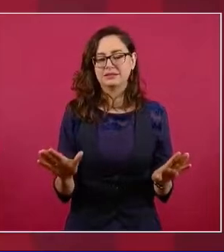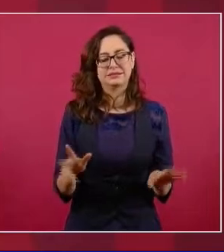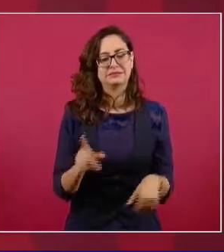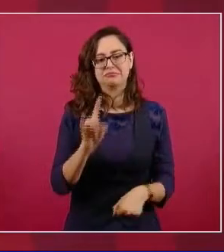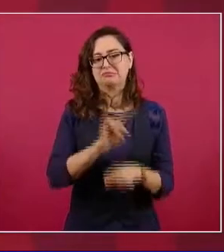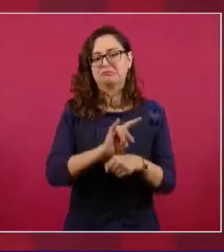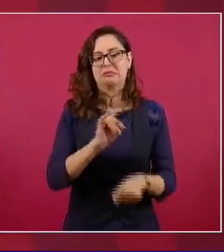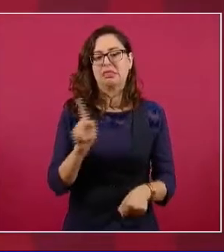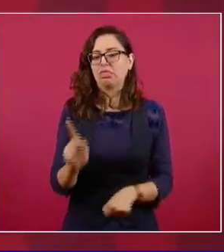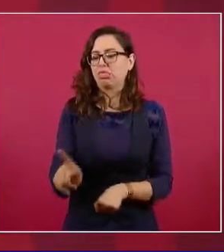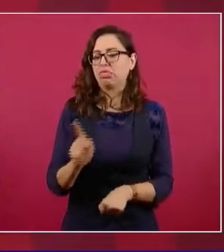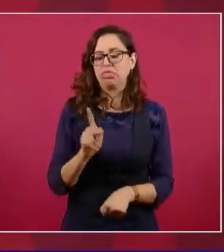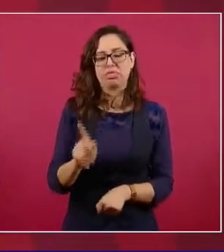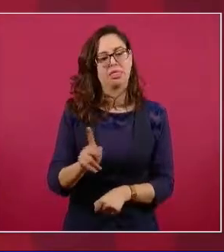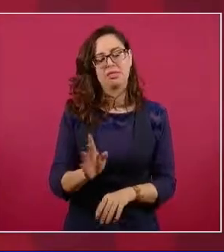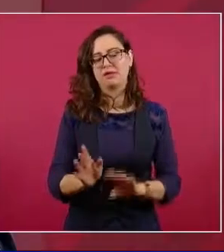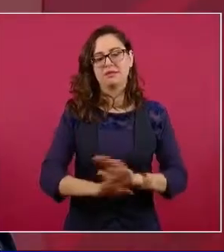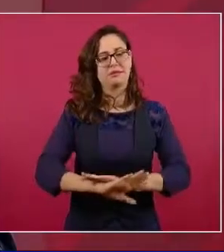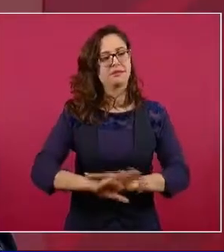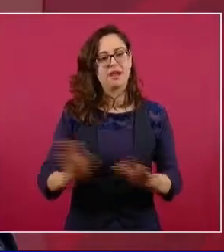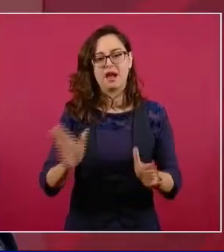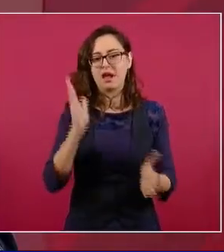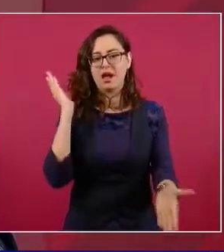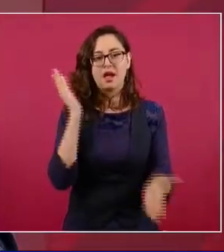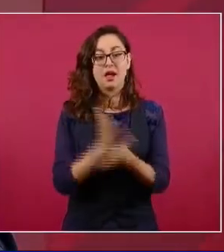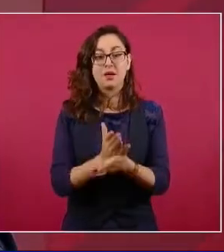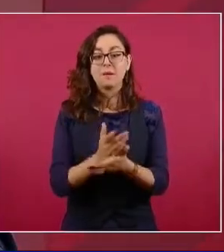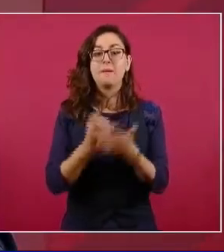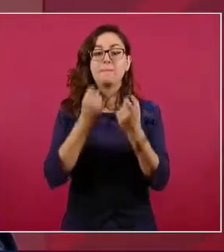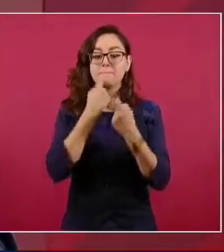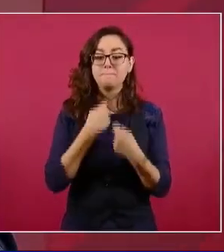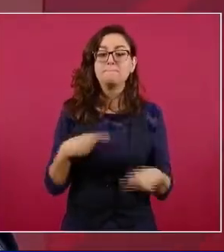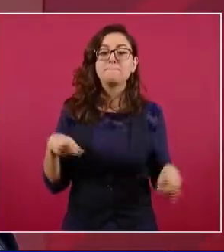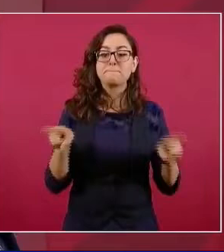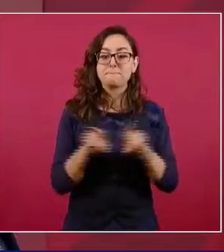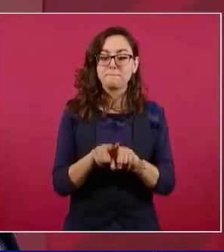y lo mismo en el caso del pago de los impuestos,